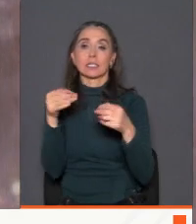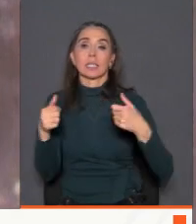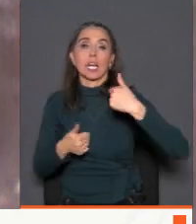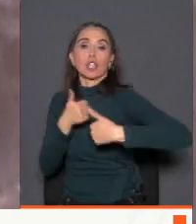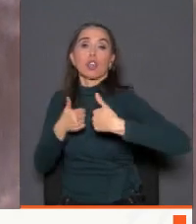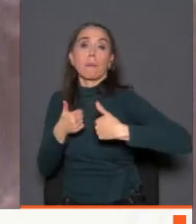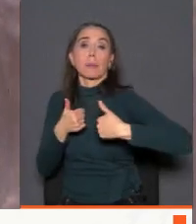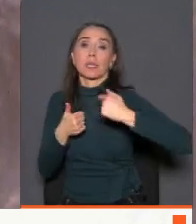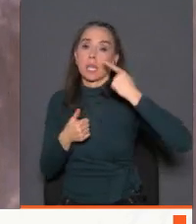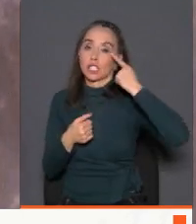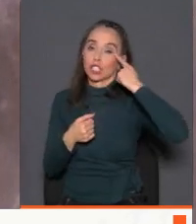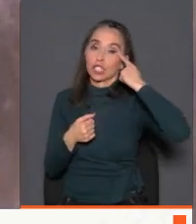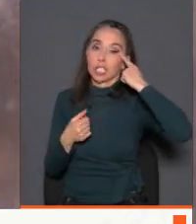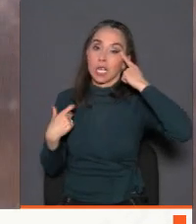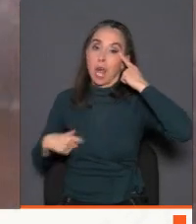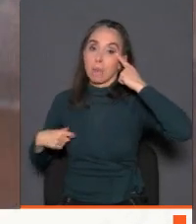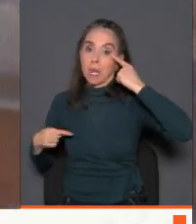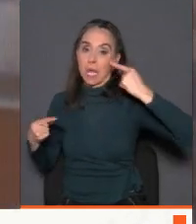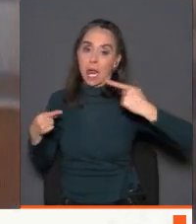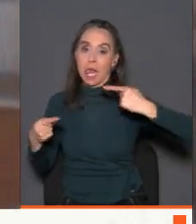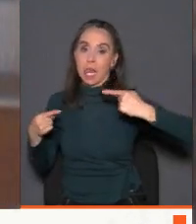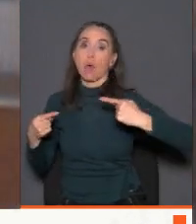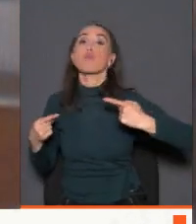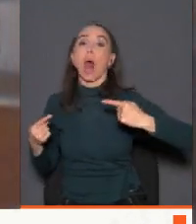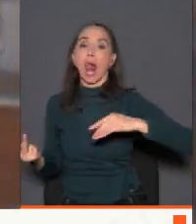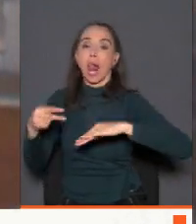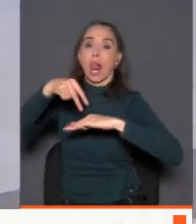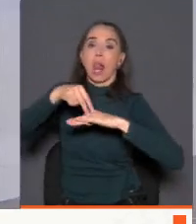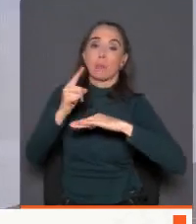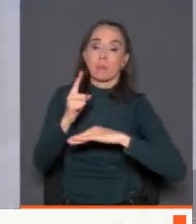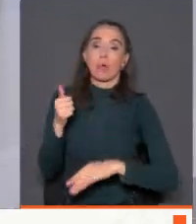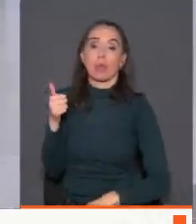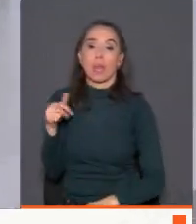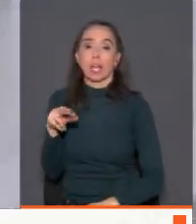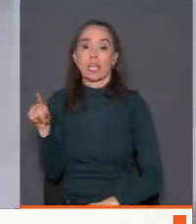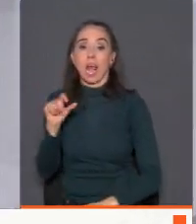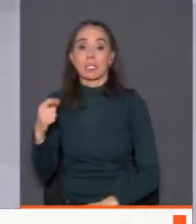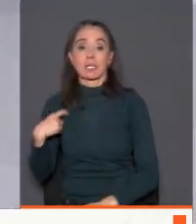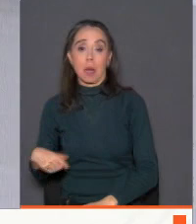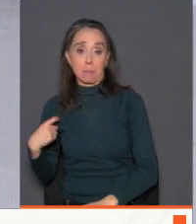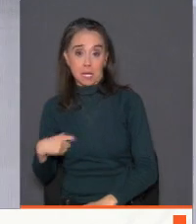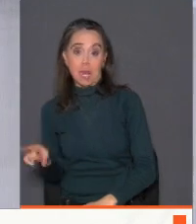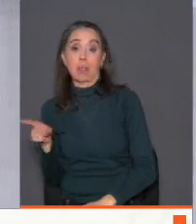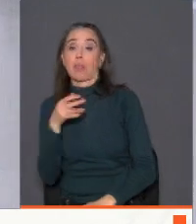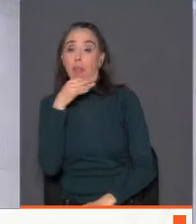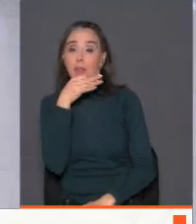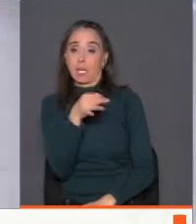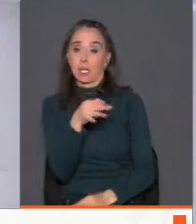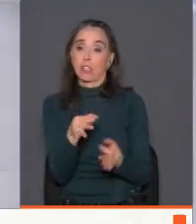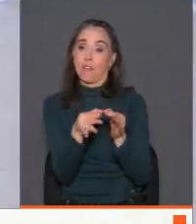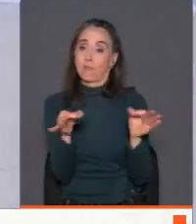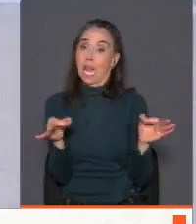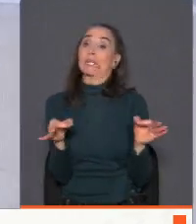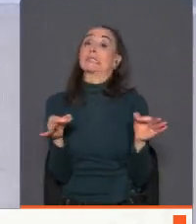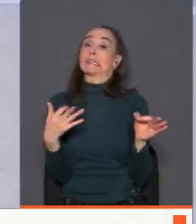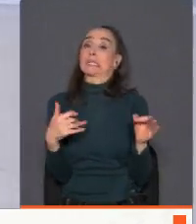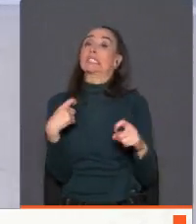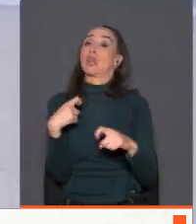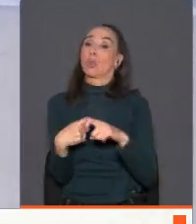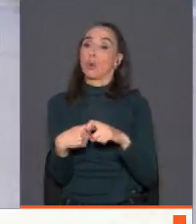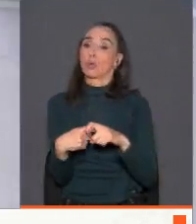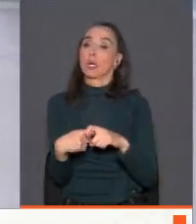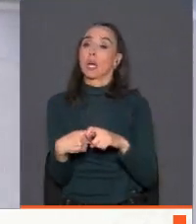Ya. Y de hecho esto es porque en un momento en donde incluso el director de la NASA dijo una frase bien, bien dura. Dijo lo siguiente: debemos estar